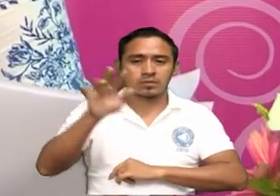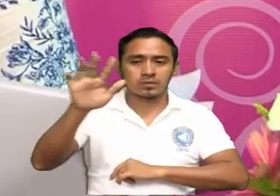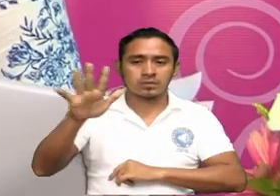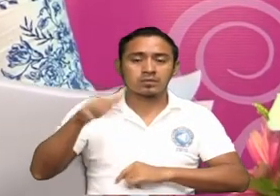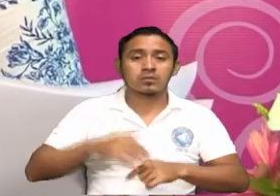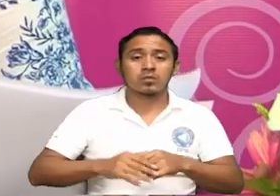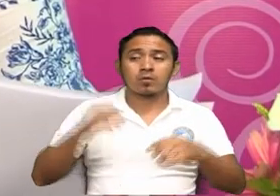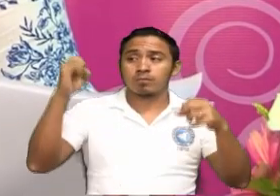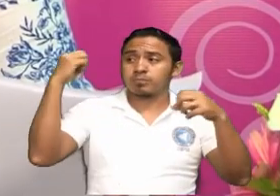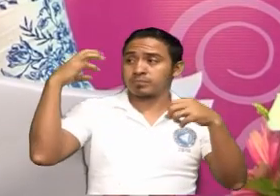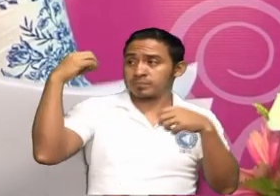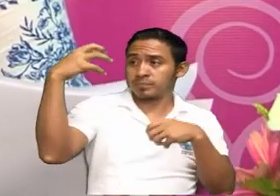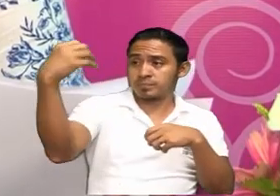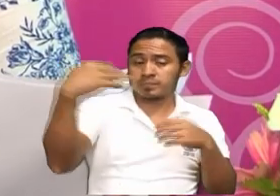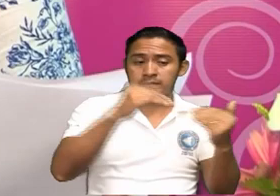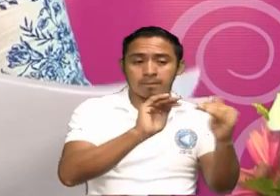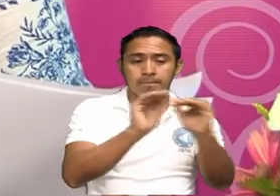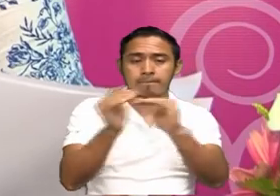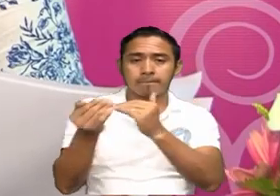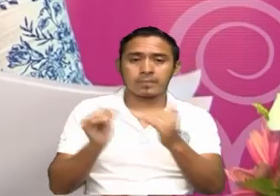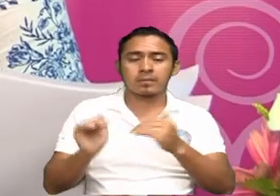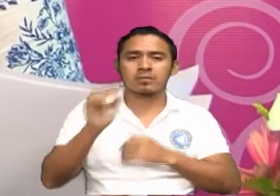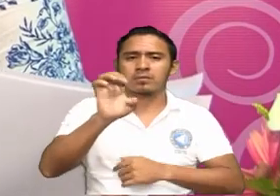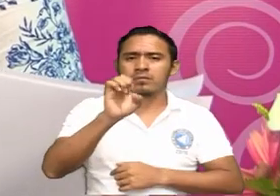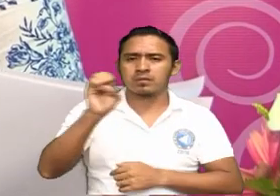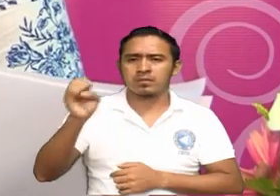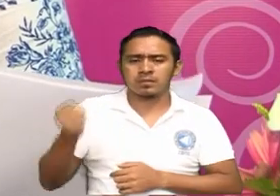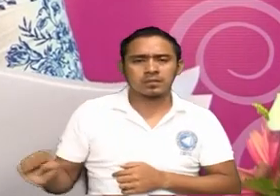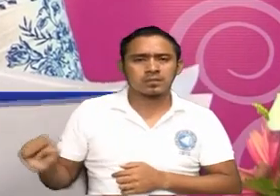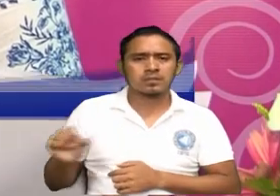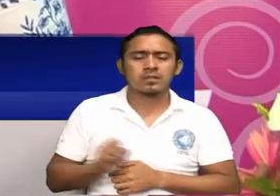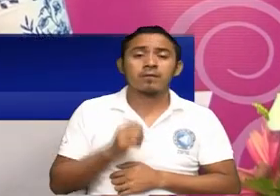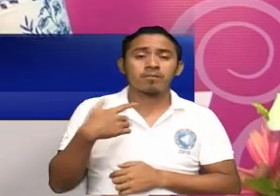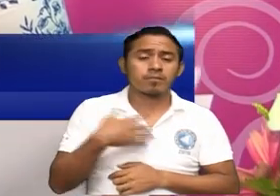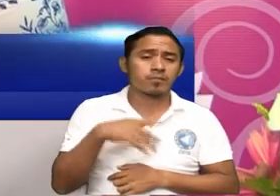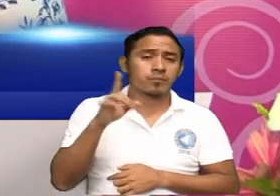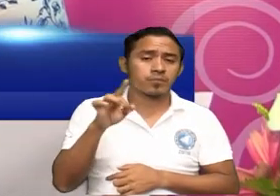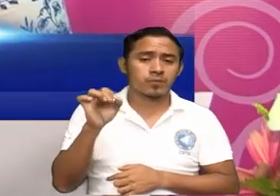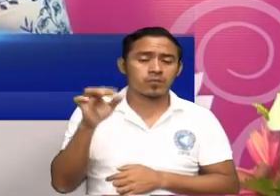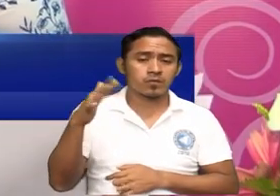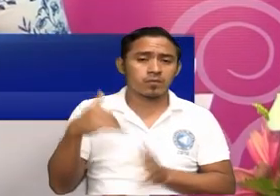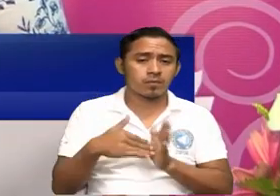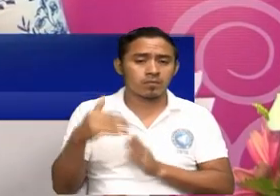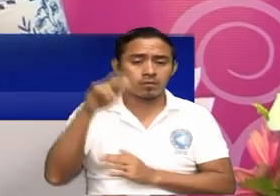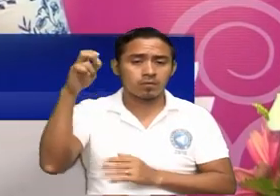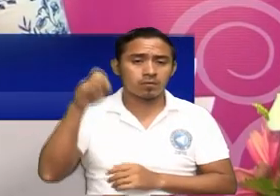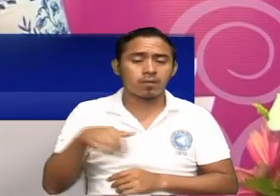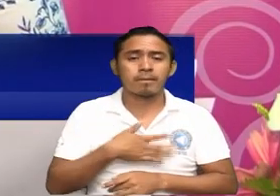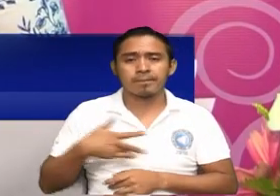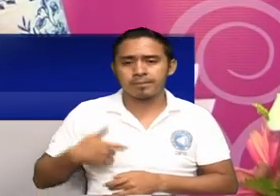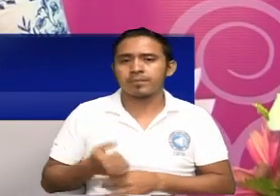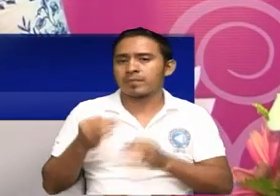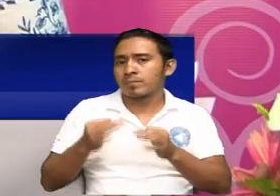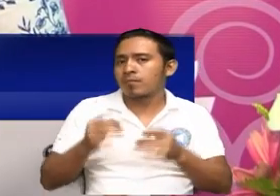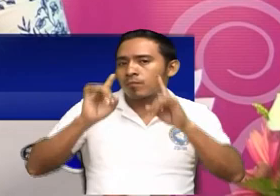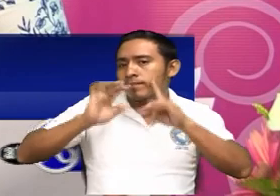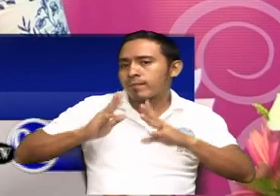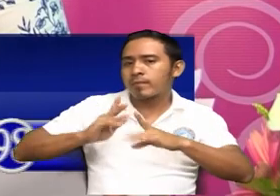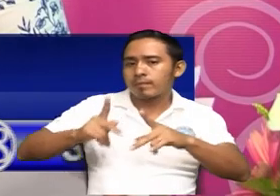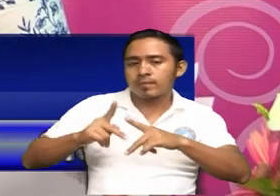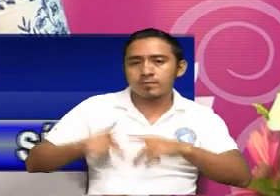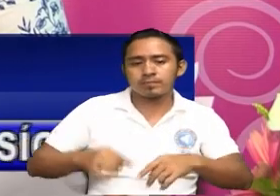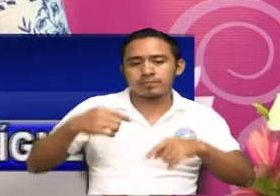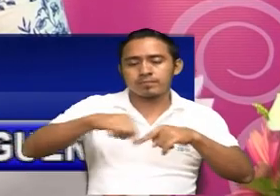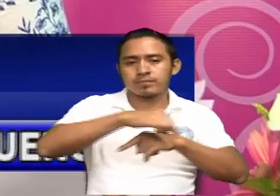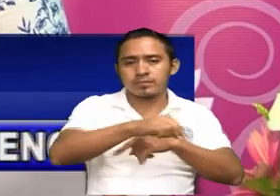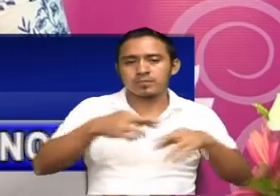luminarias públicas en el barrio Este con una inversión de 2.1 millones de córdobas. como parte del mejoramiento para la seguridad de nuestra familia. En el